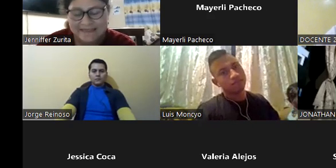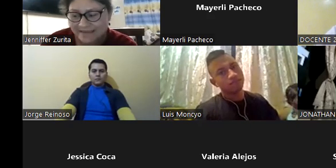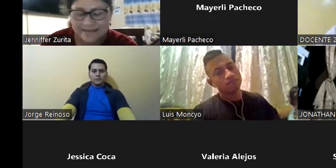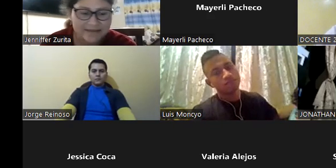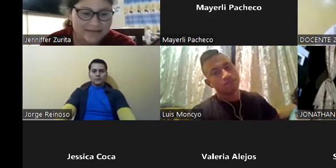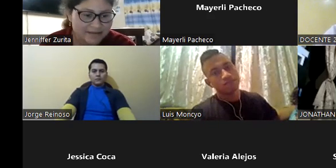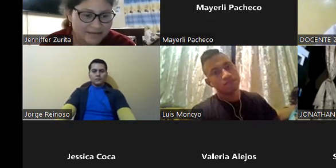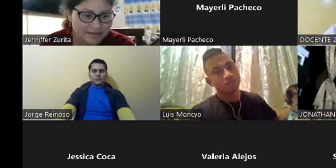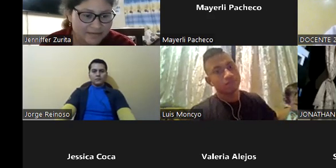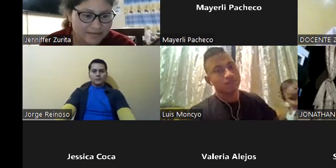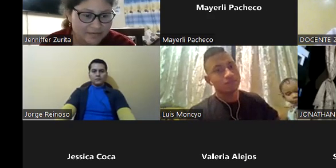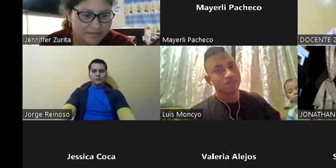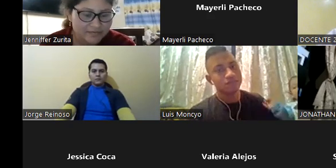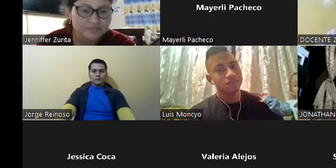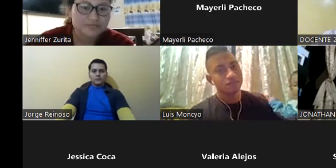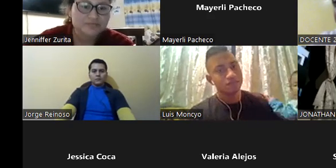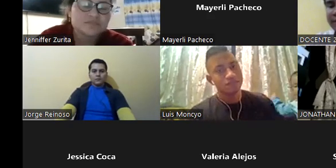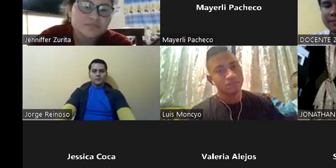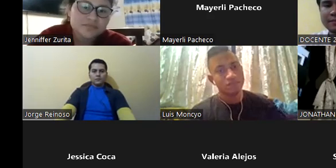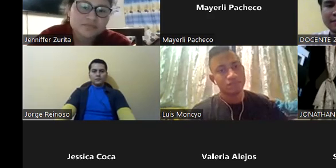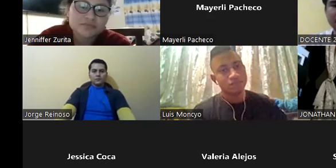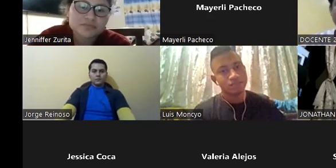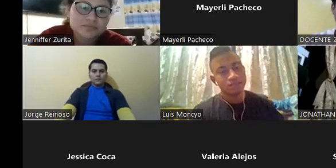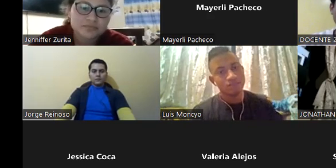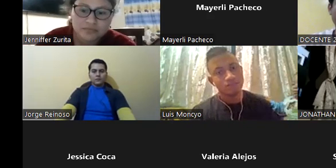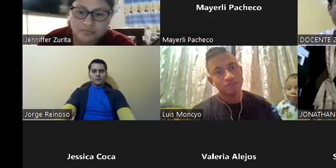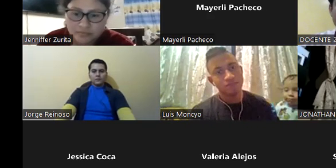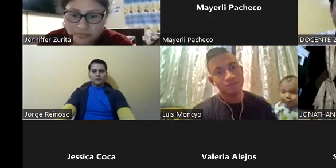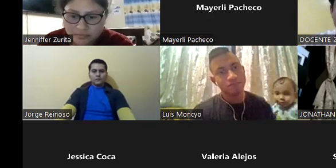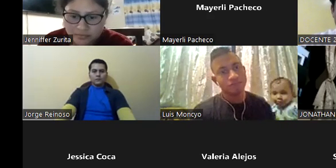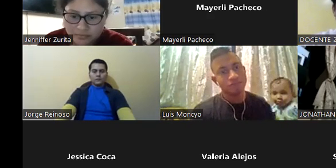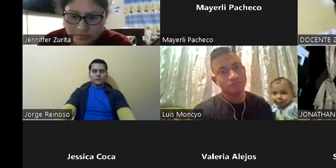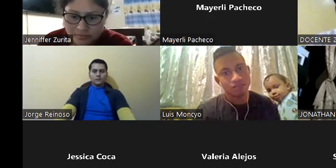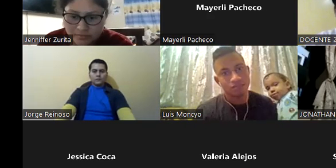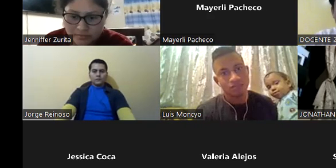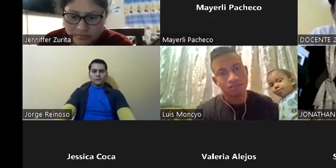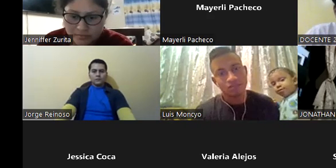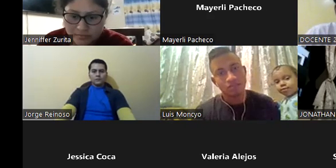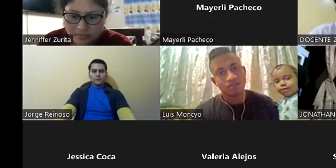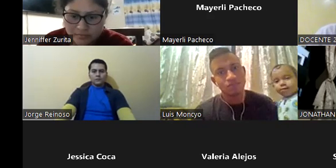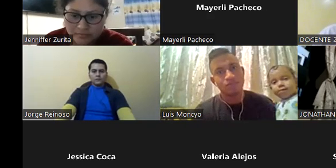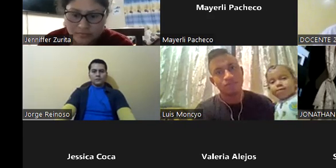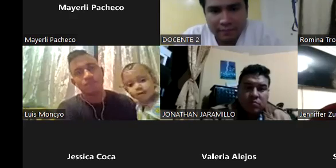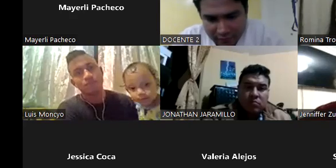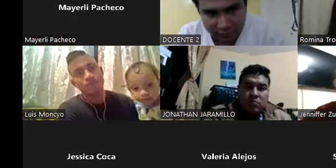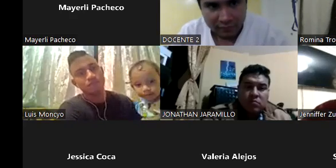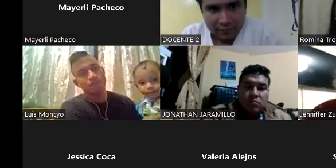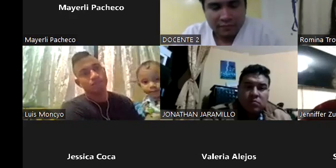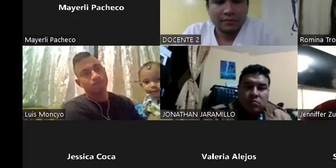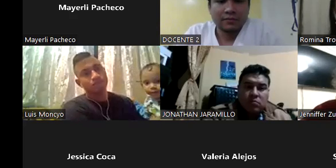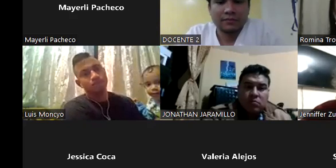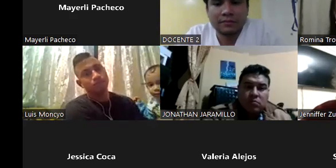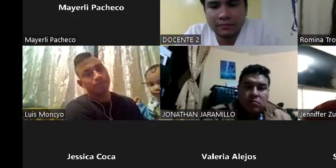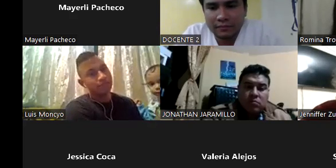gracias. Ya. Con usted terminamos, Mayerly, dígame. Le dicen buenas noches chicos. Le dicen una